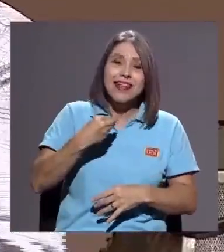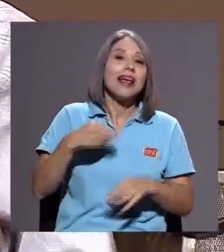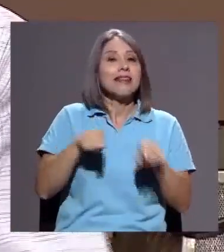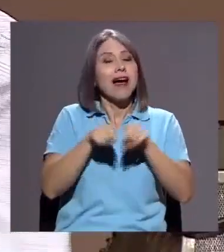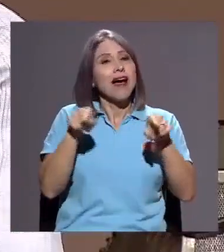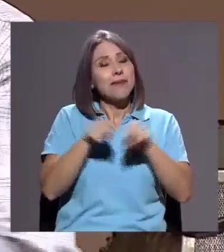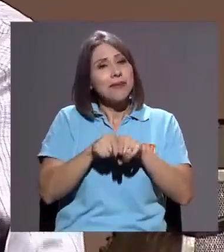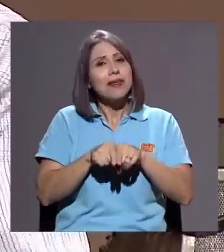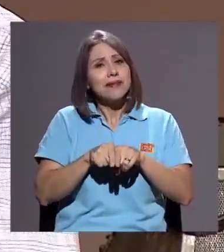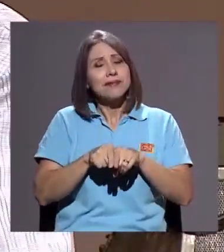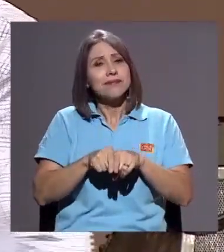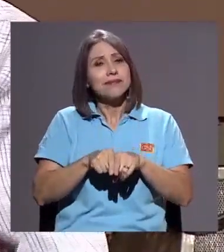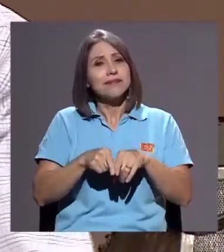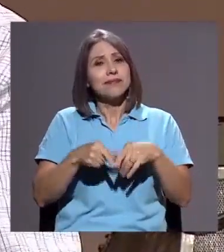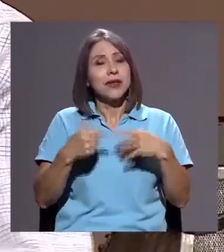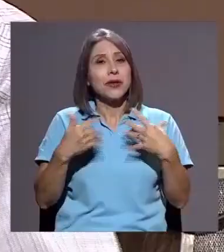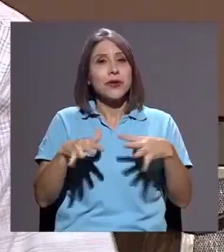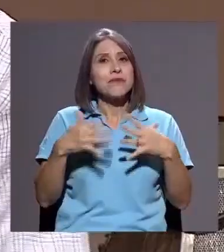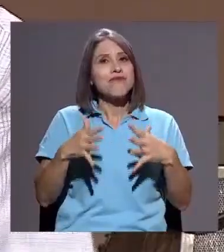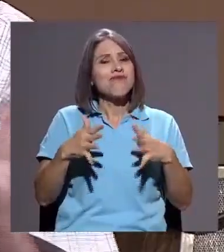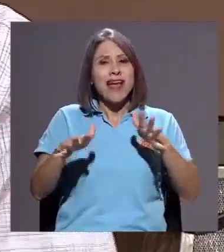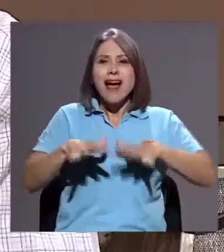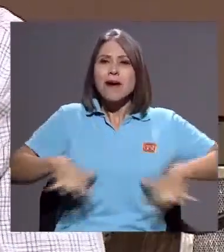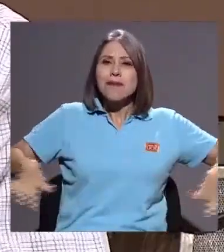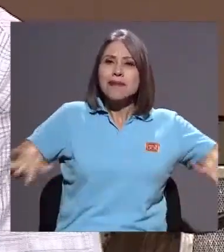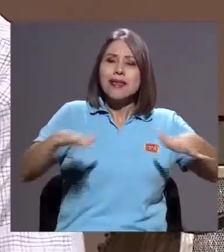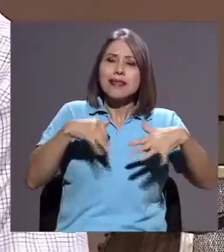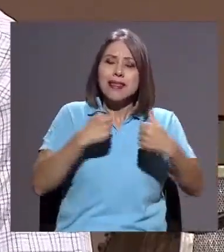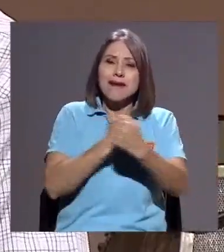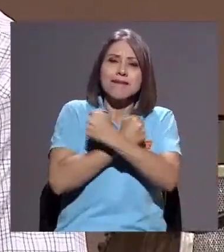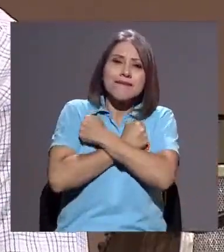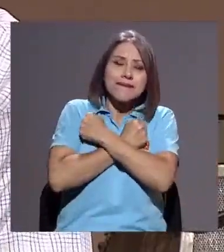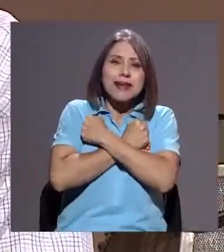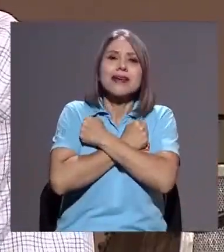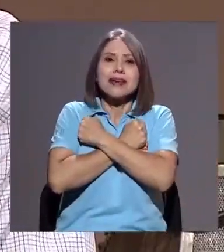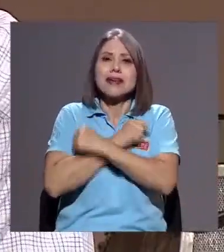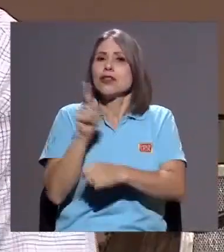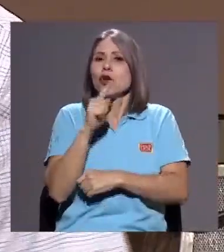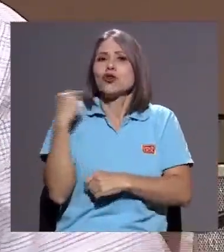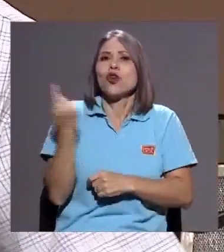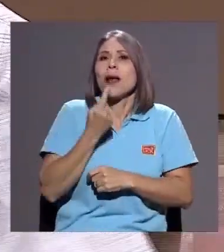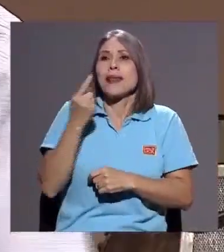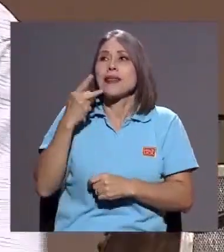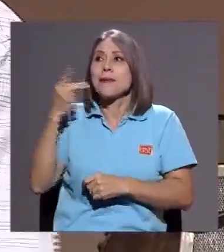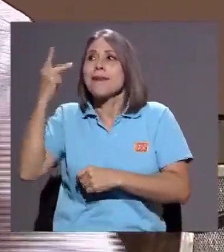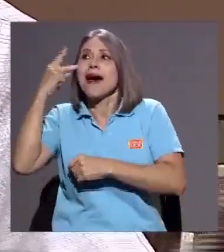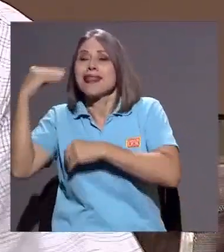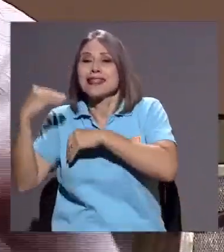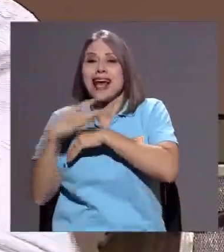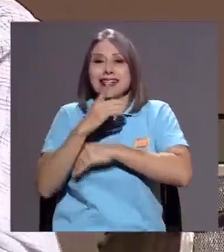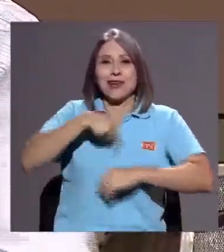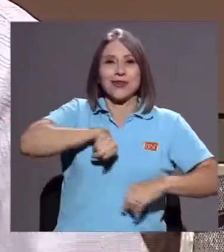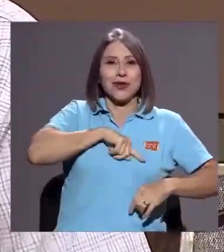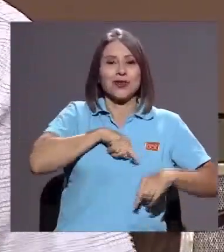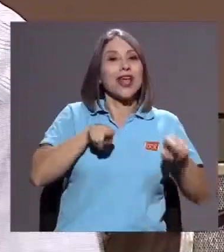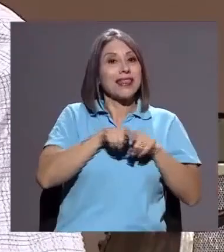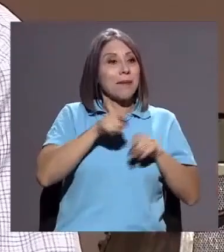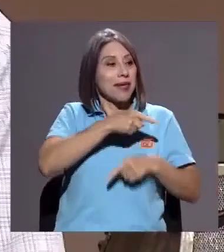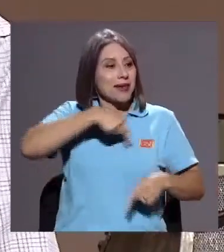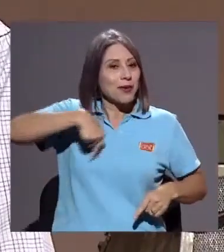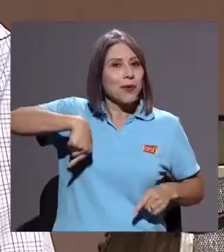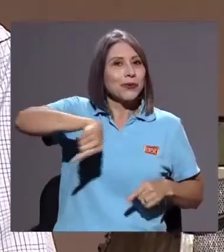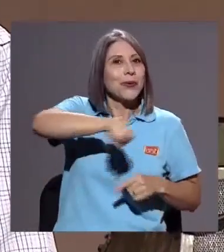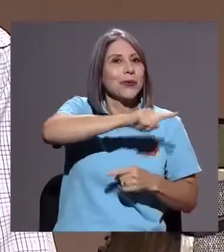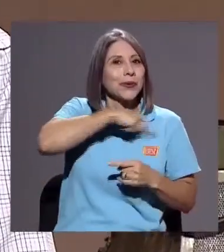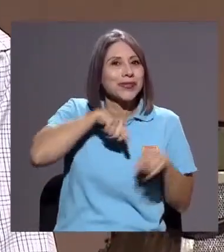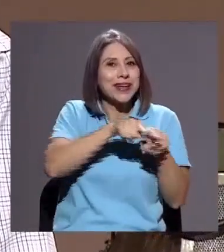había que ese ambiente de afecto y así no solo fluía de nuestros padres a nosotros, sino que también estaba en el ambiente